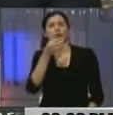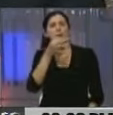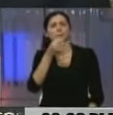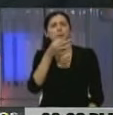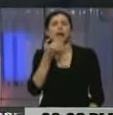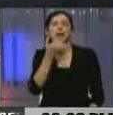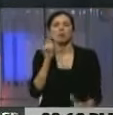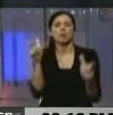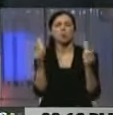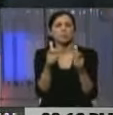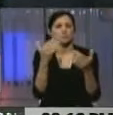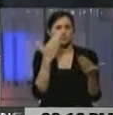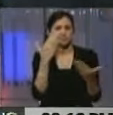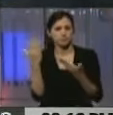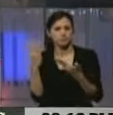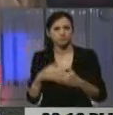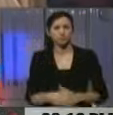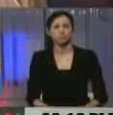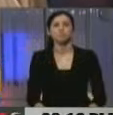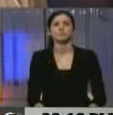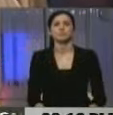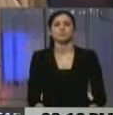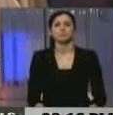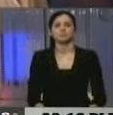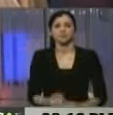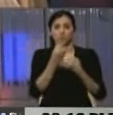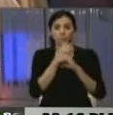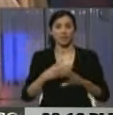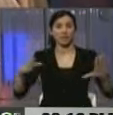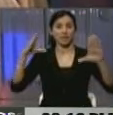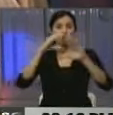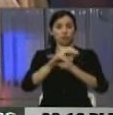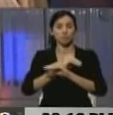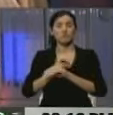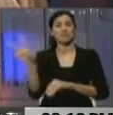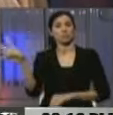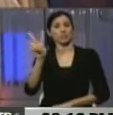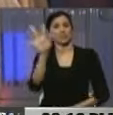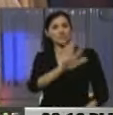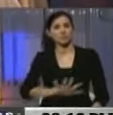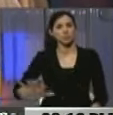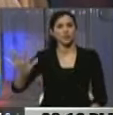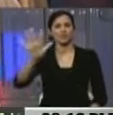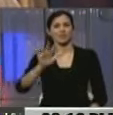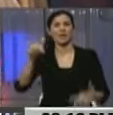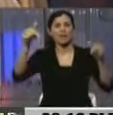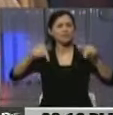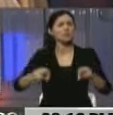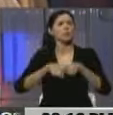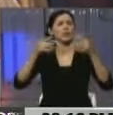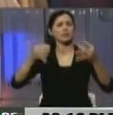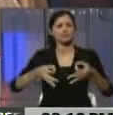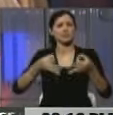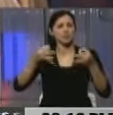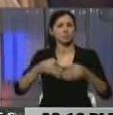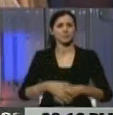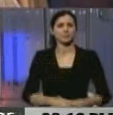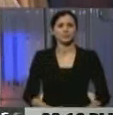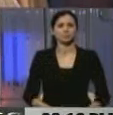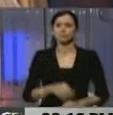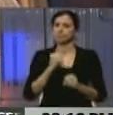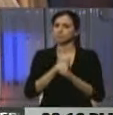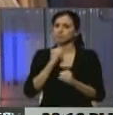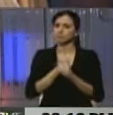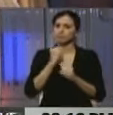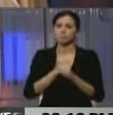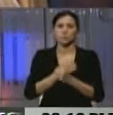avances de esta reunión. Escuchemos. Bueno, buenas noches a toda Venezuela. Estamos aquí, como siempre,